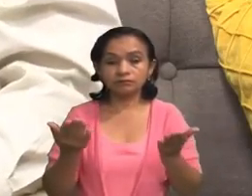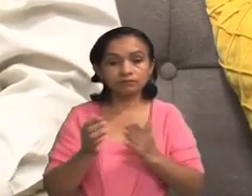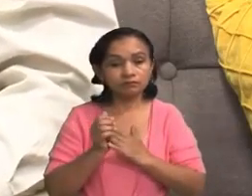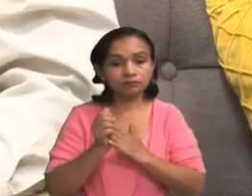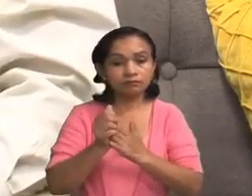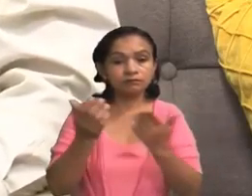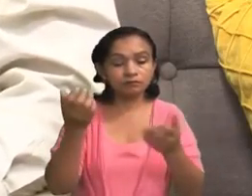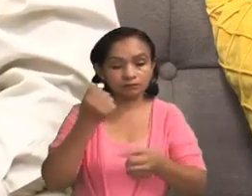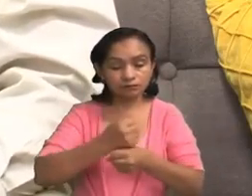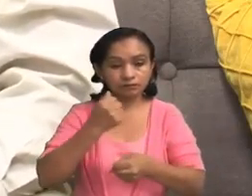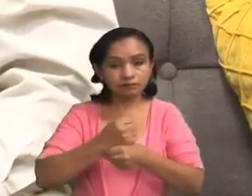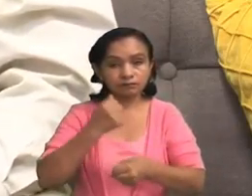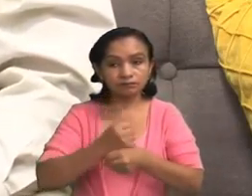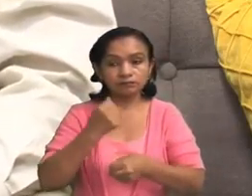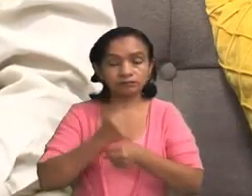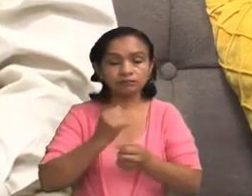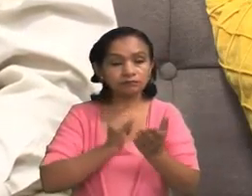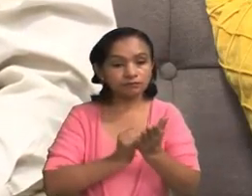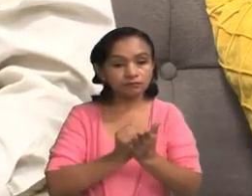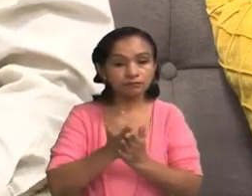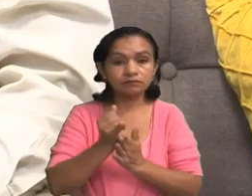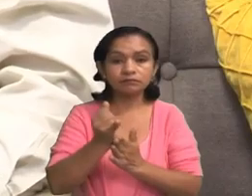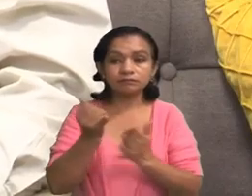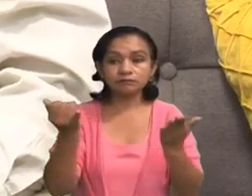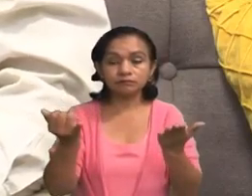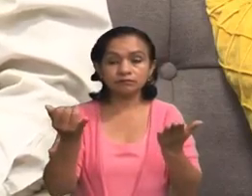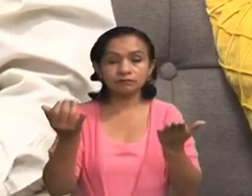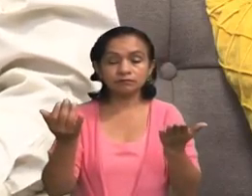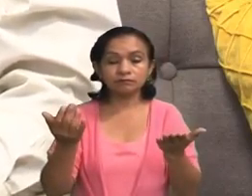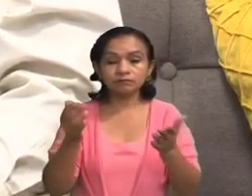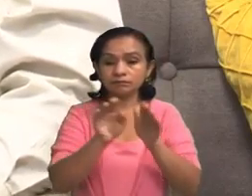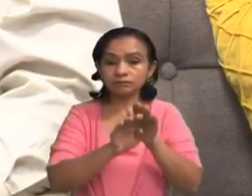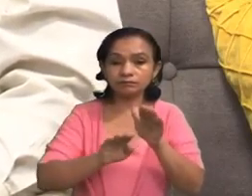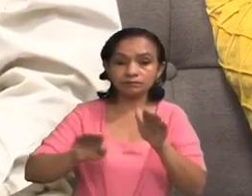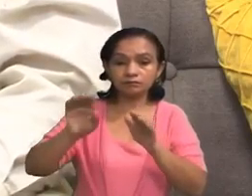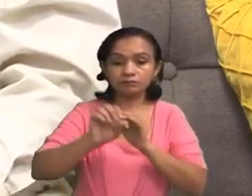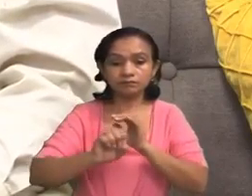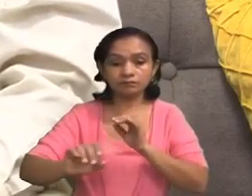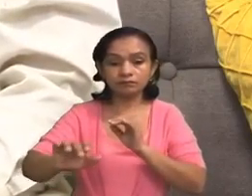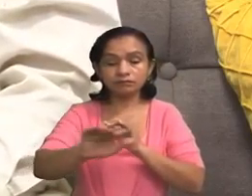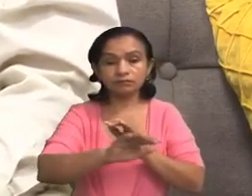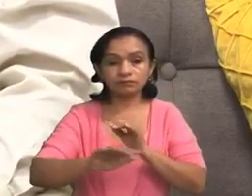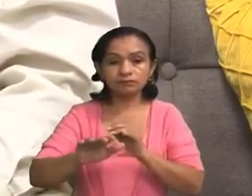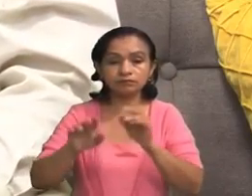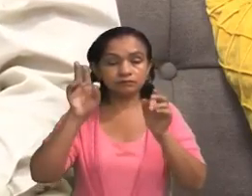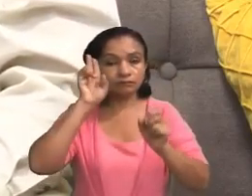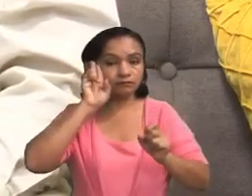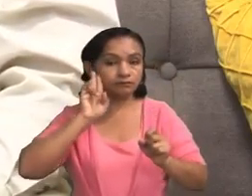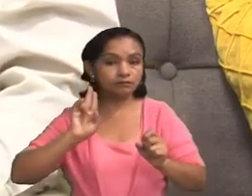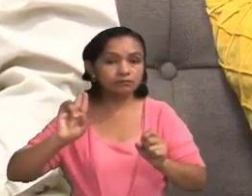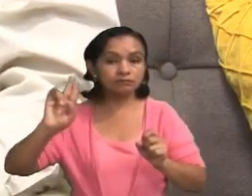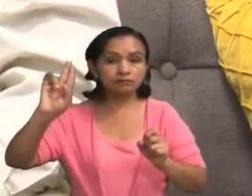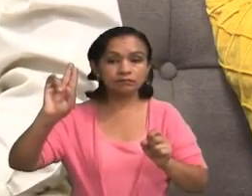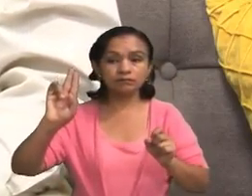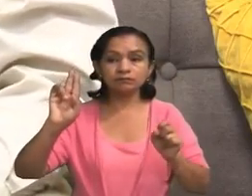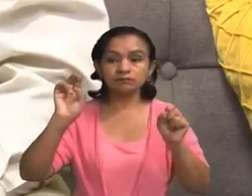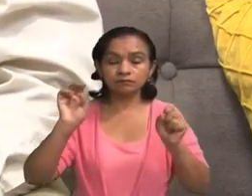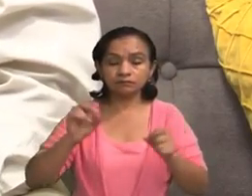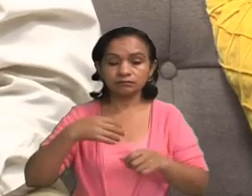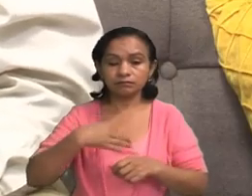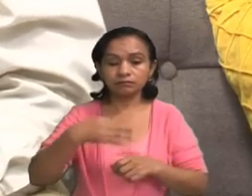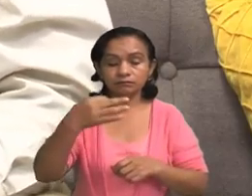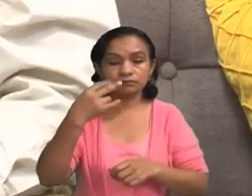una agenda de trabajo, de investigación y de extensión social, en donde las universidades en los